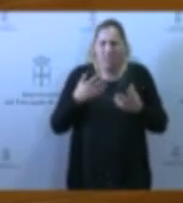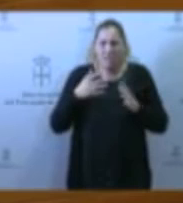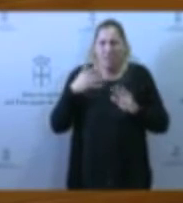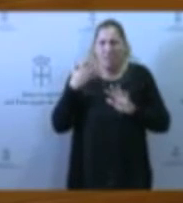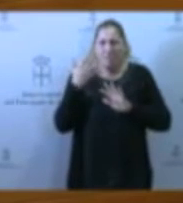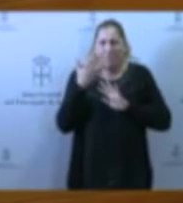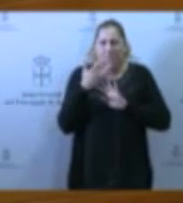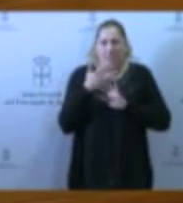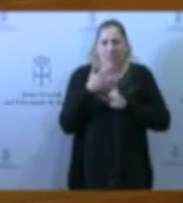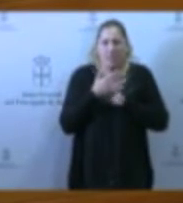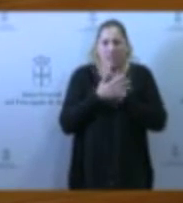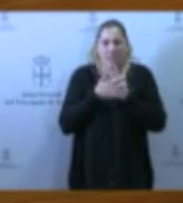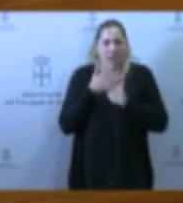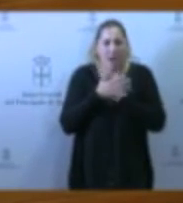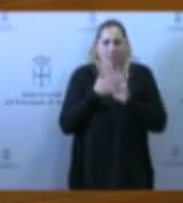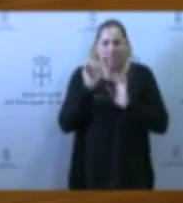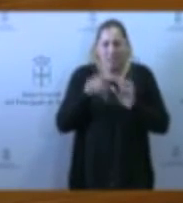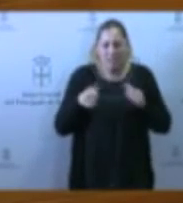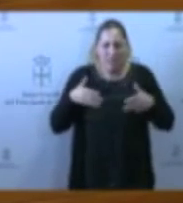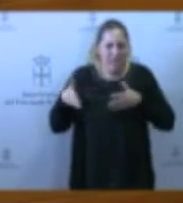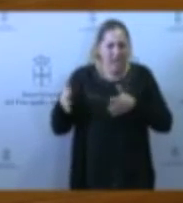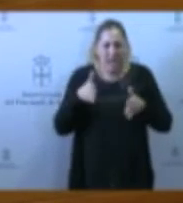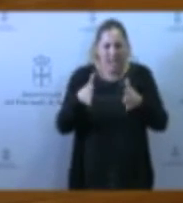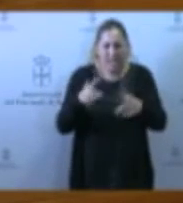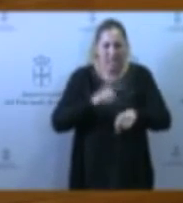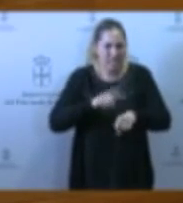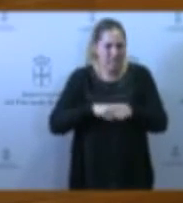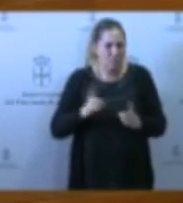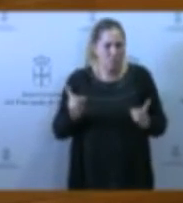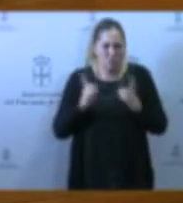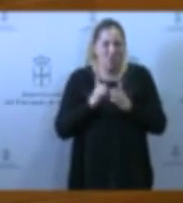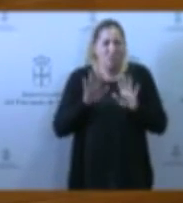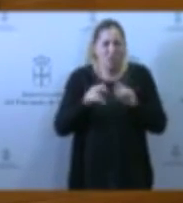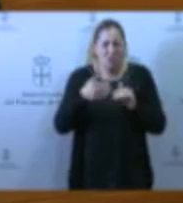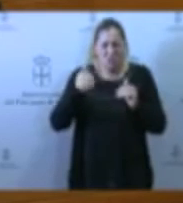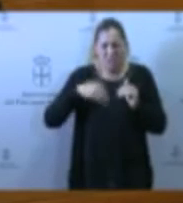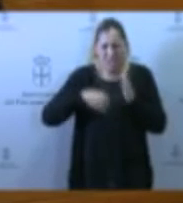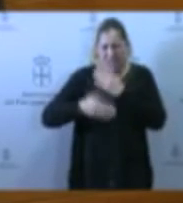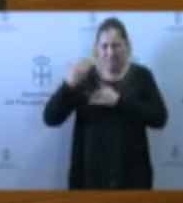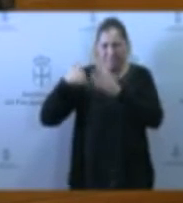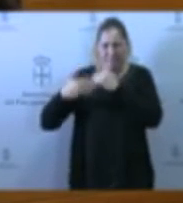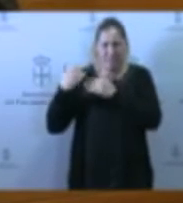habías privatizado tanto en materia de carreteras en tan poco tiempo, pero esto seguramente viene de lejos, ¿no? Que no soy